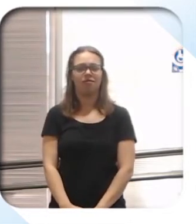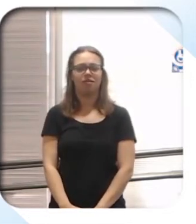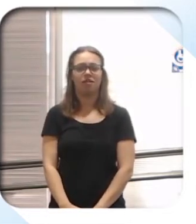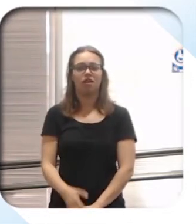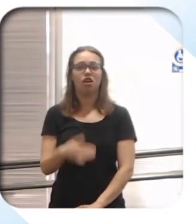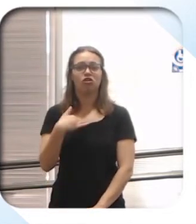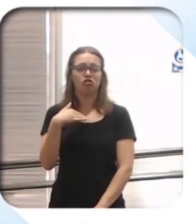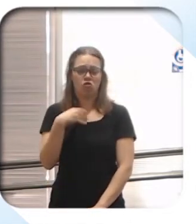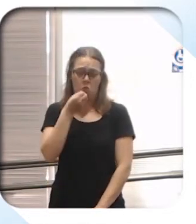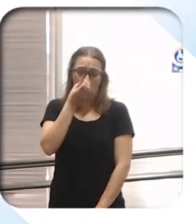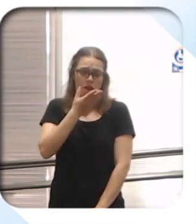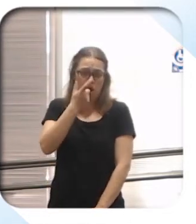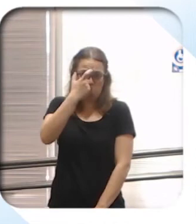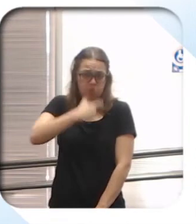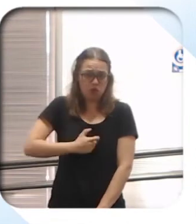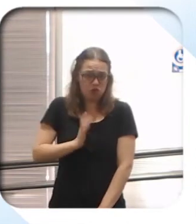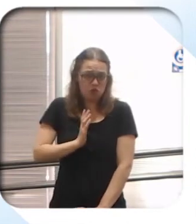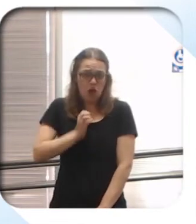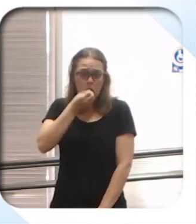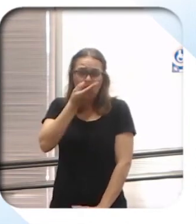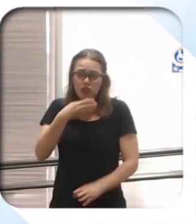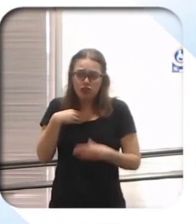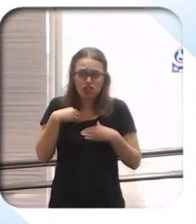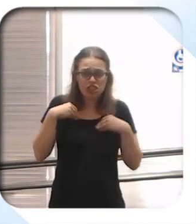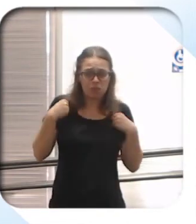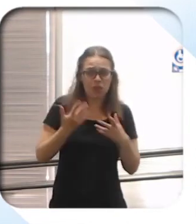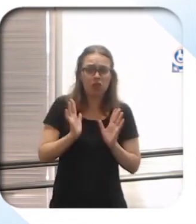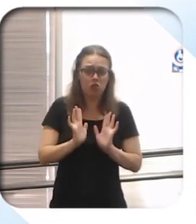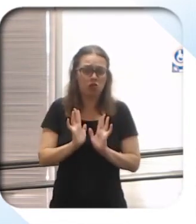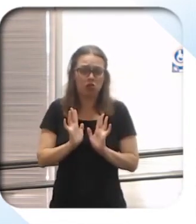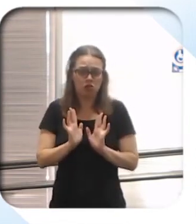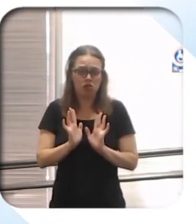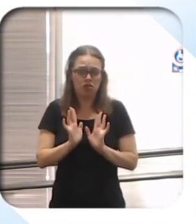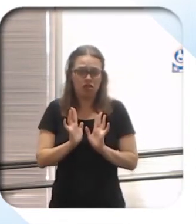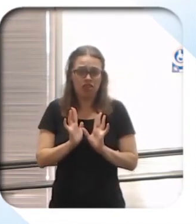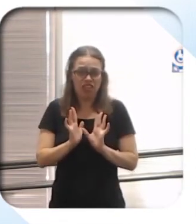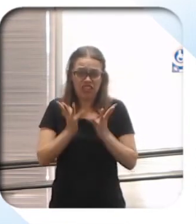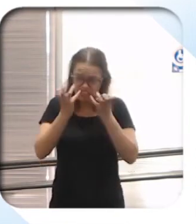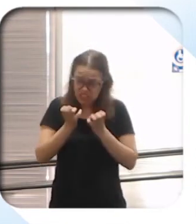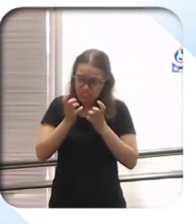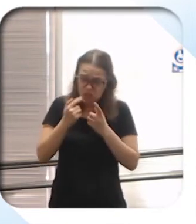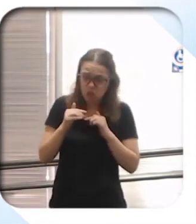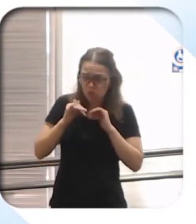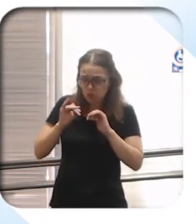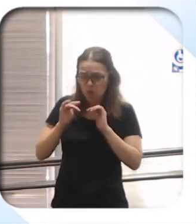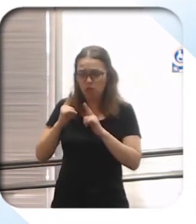Yo soy una buena persona. Tengo buenos sentimientos. Me merezco una novia.